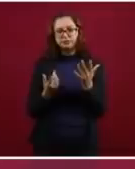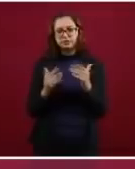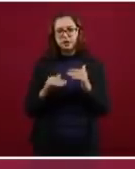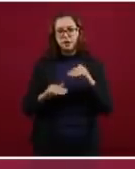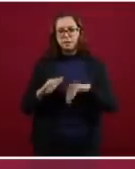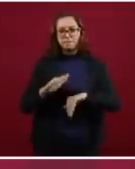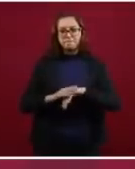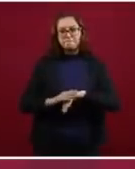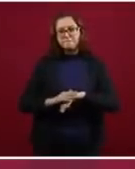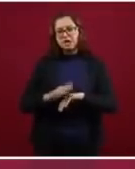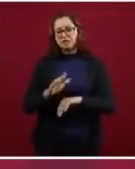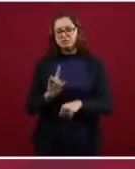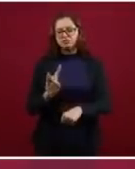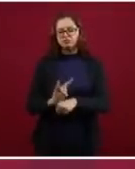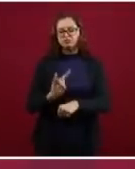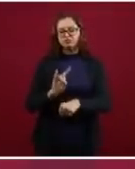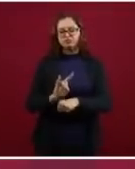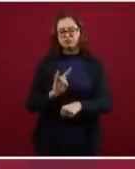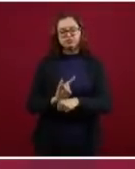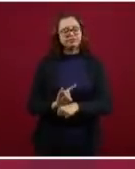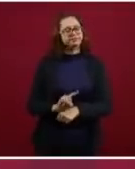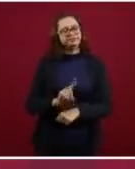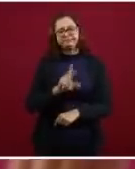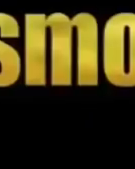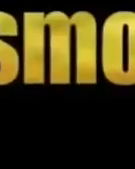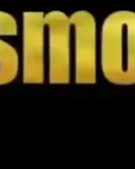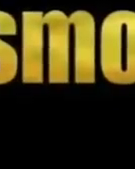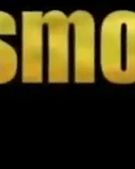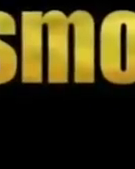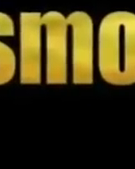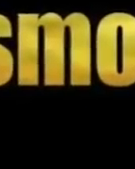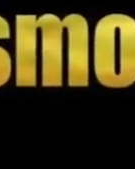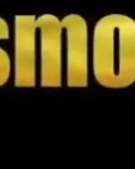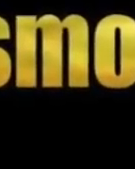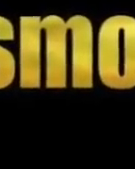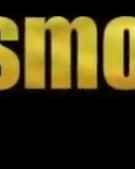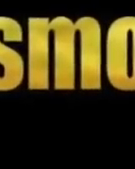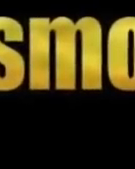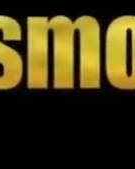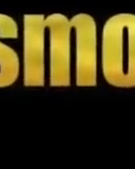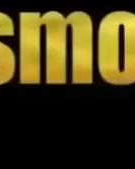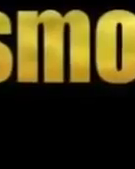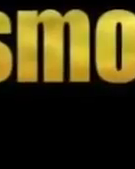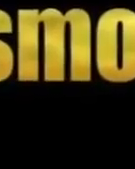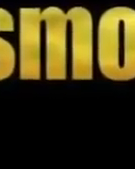aumentar artificialmente los ingresos.